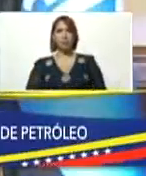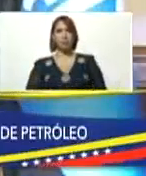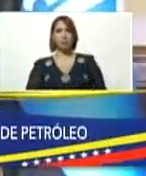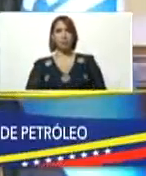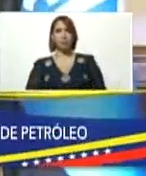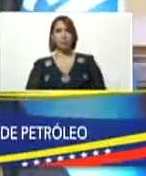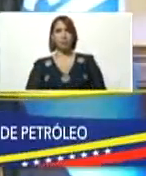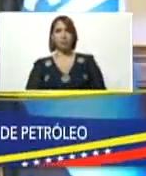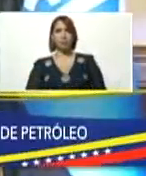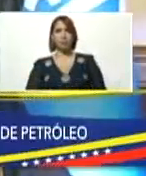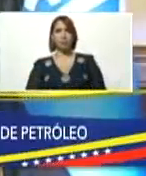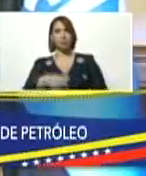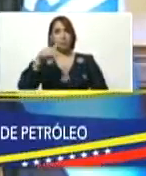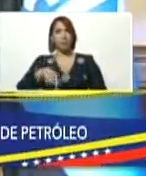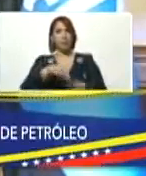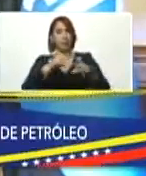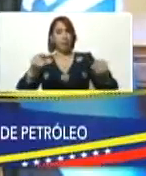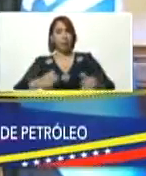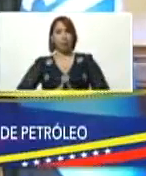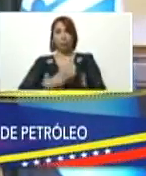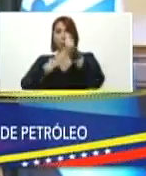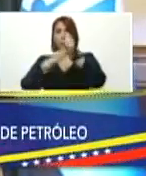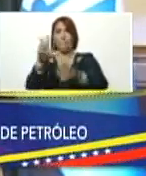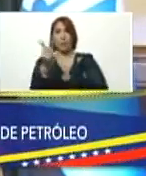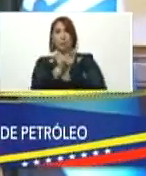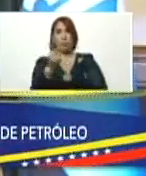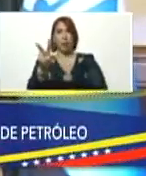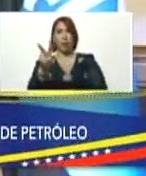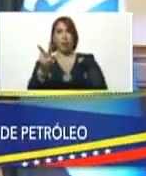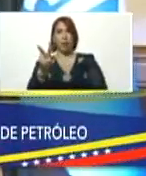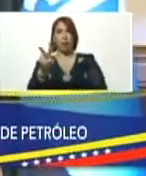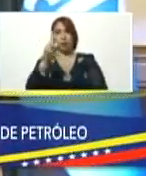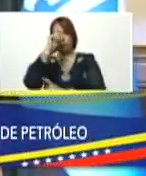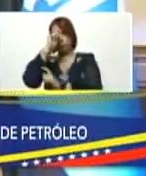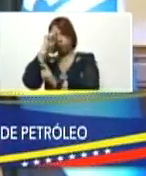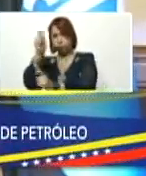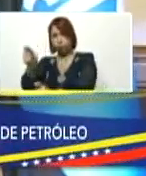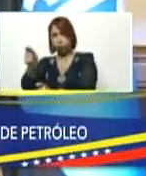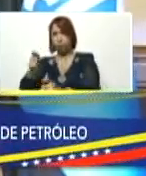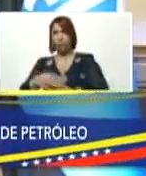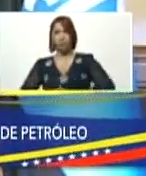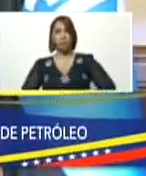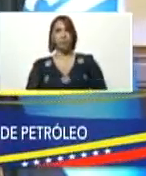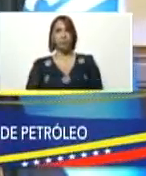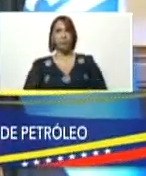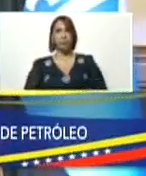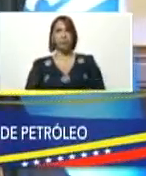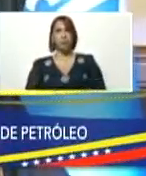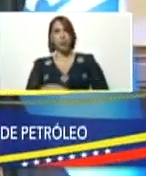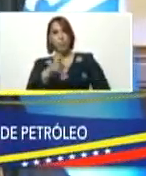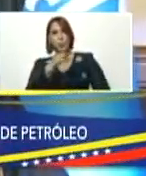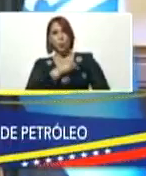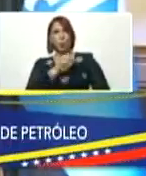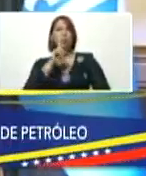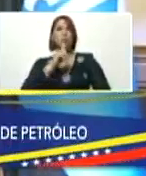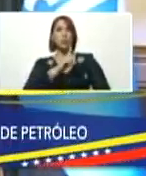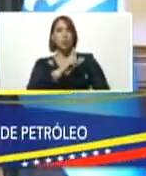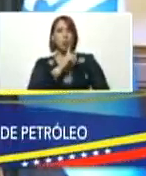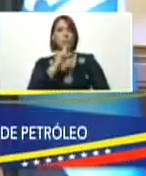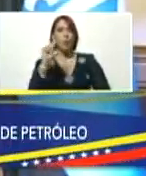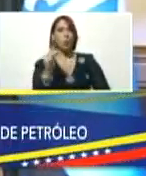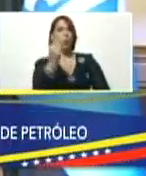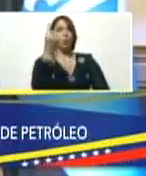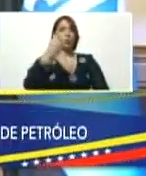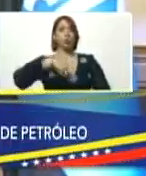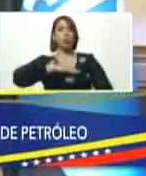Y esta tierra de héroes que es Venezuela, así lo reconoce con esta condecoración que lleva el nombre de uno de nuestros